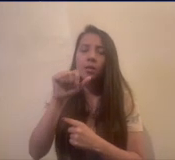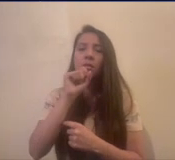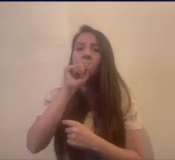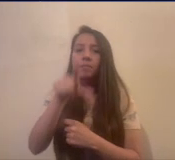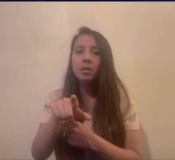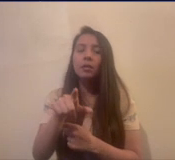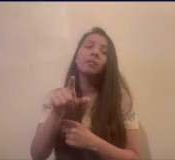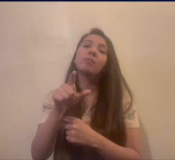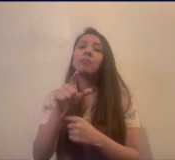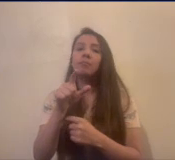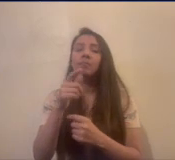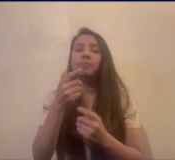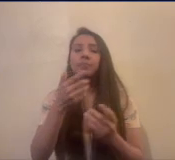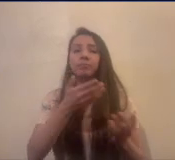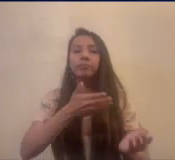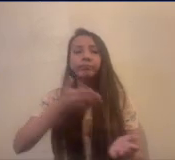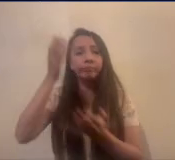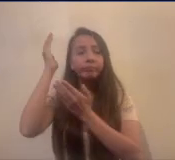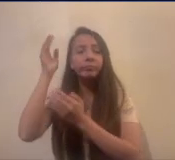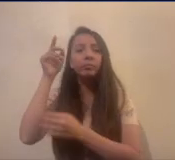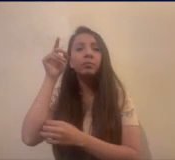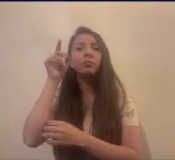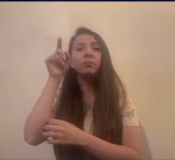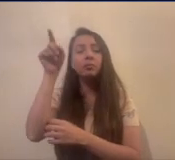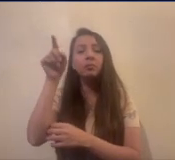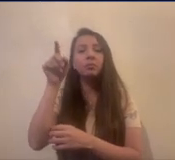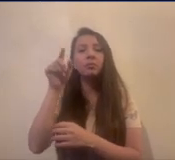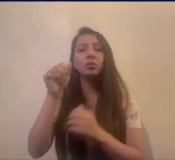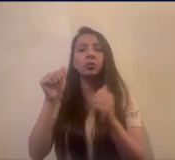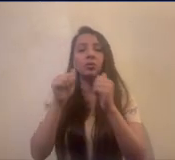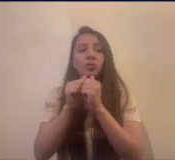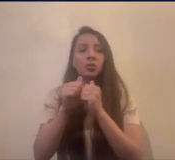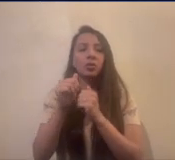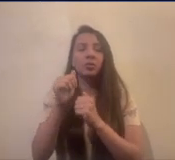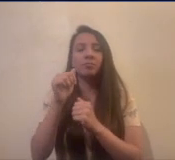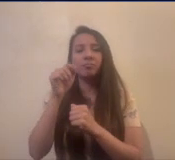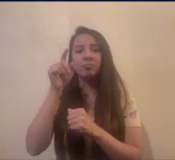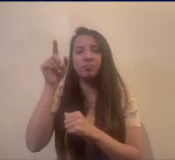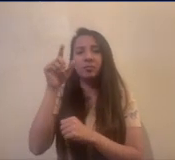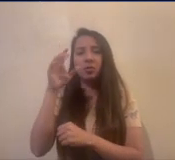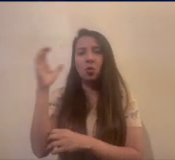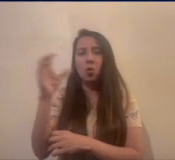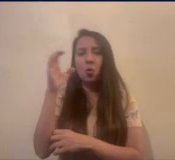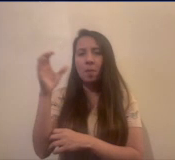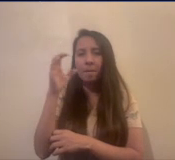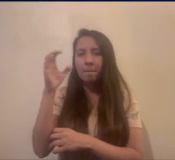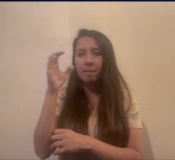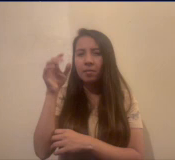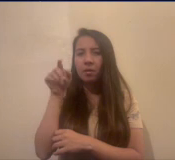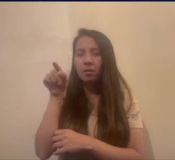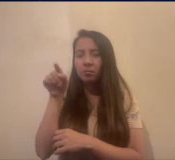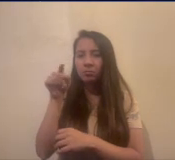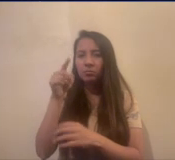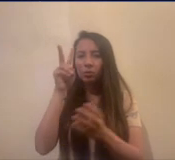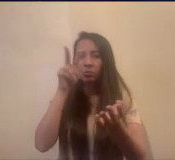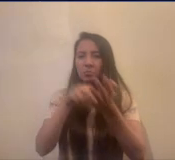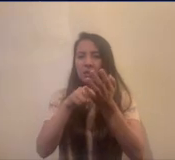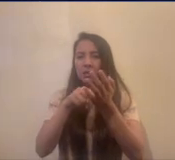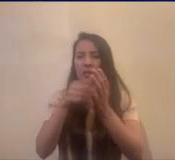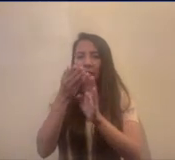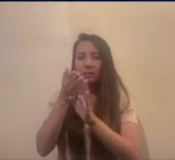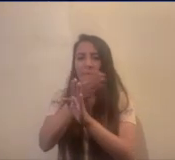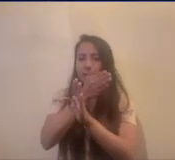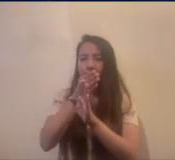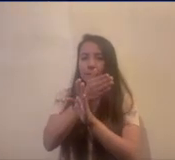microgravedad, y con los shuttles, Shuttle Columbia creo que fue el último, antes de comenzar en los